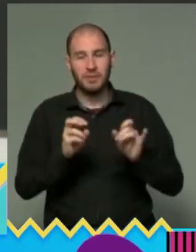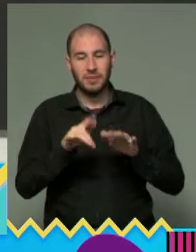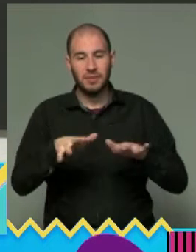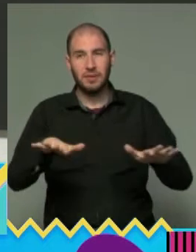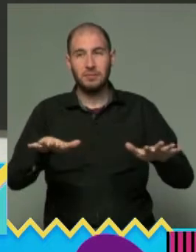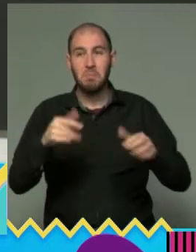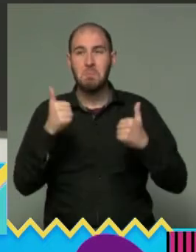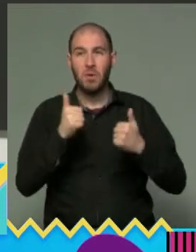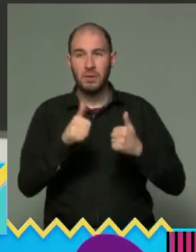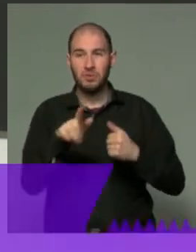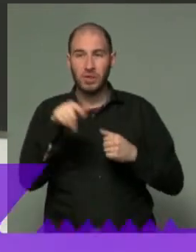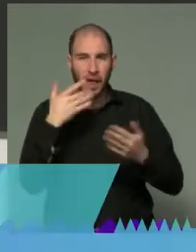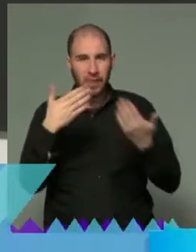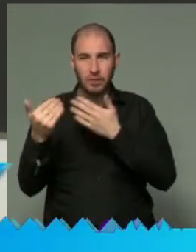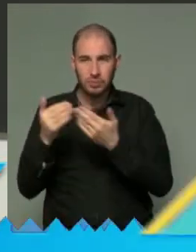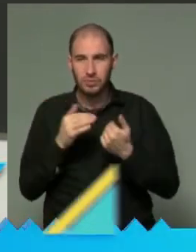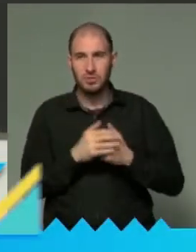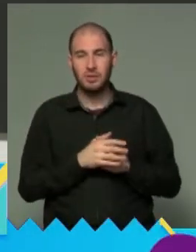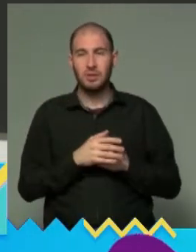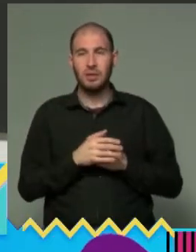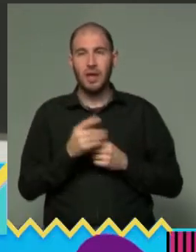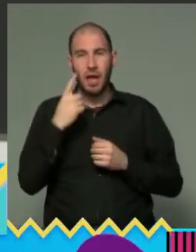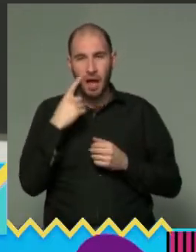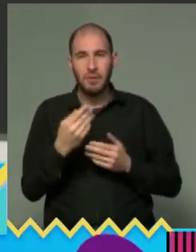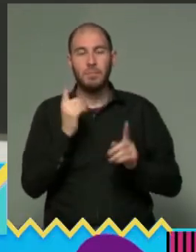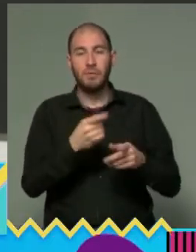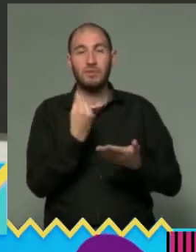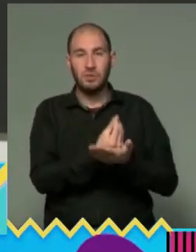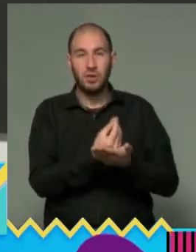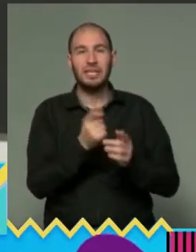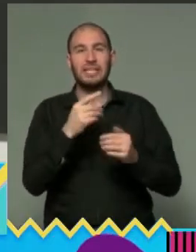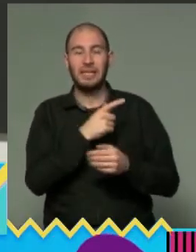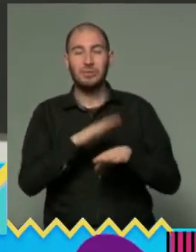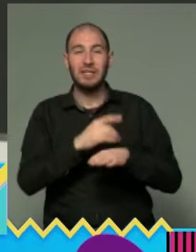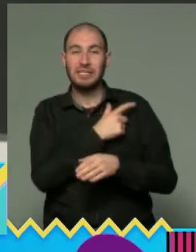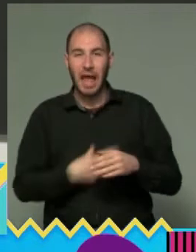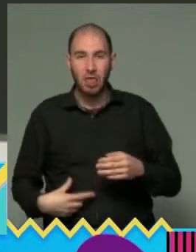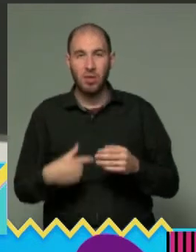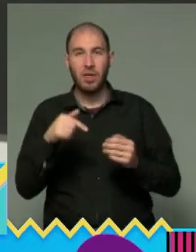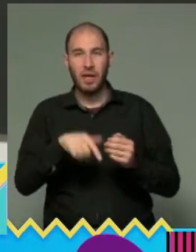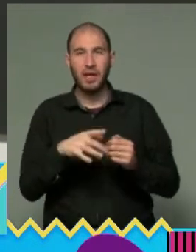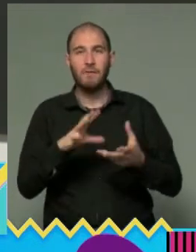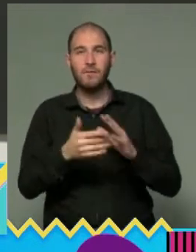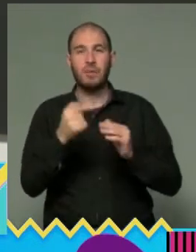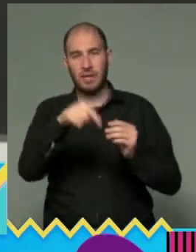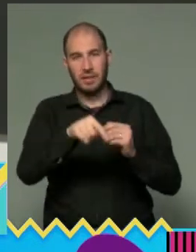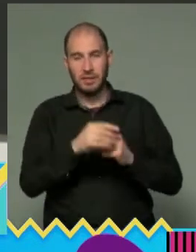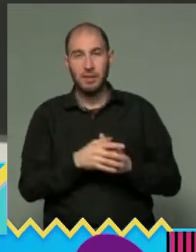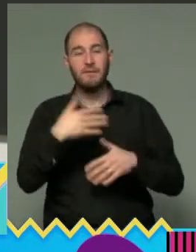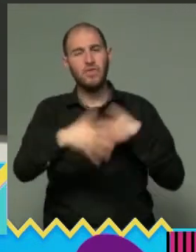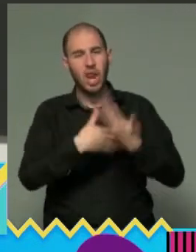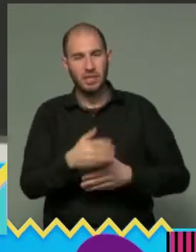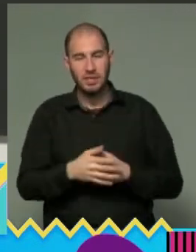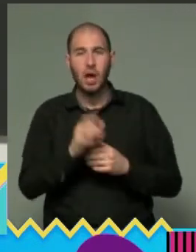y está bueno que nos dimos esta discusión de empezar a discutir el rol del docente, el rol del Estado frente a este tipo de situaciones de